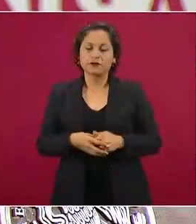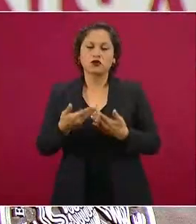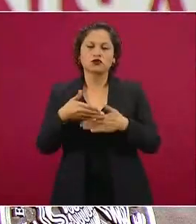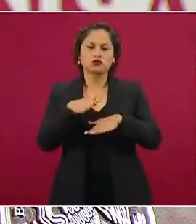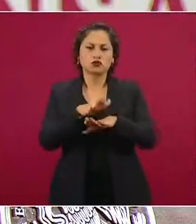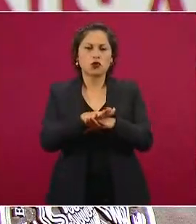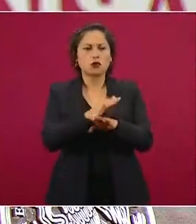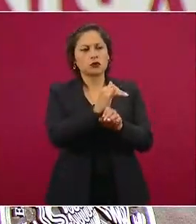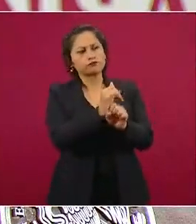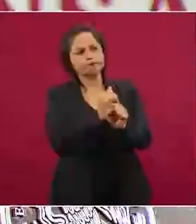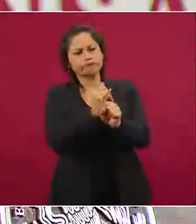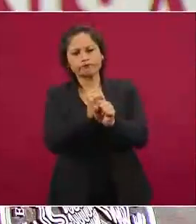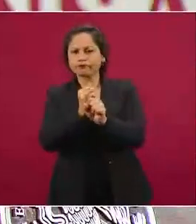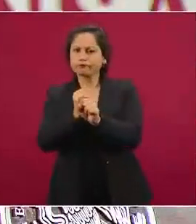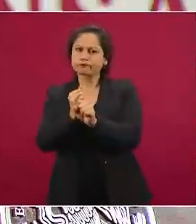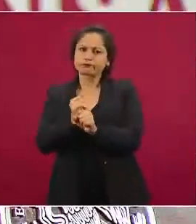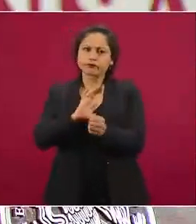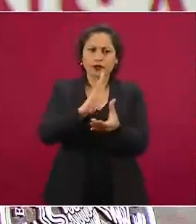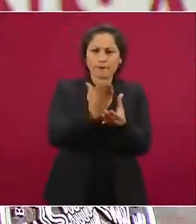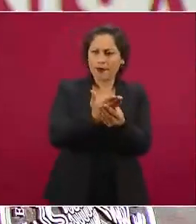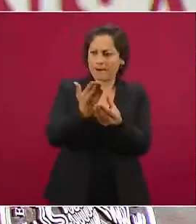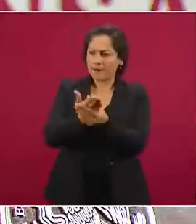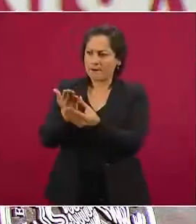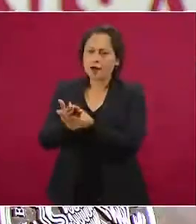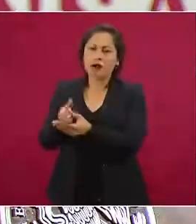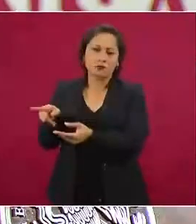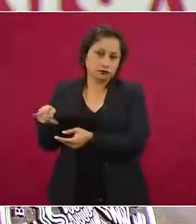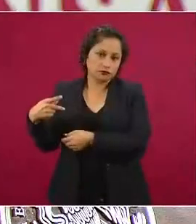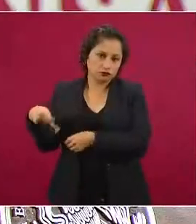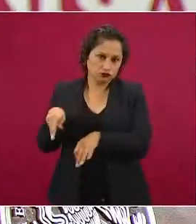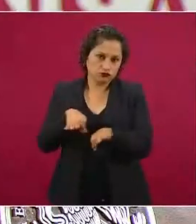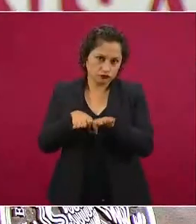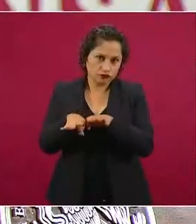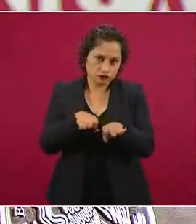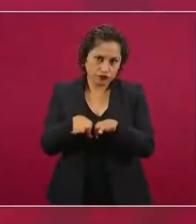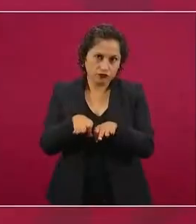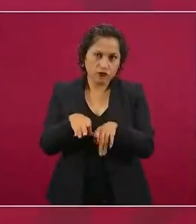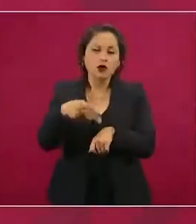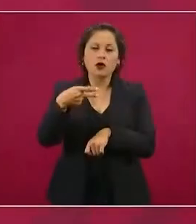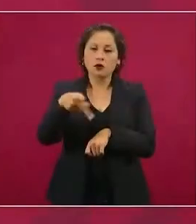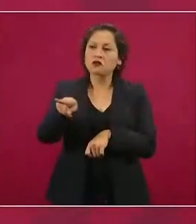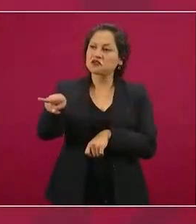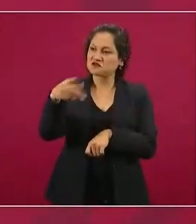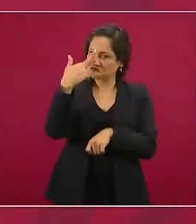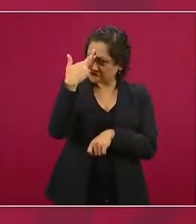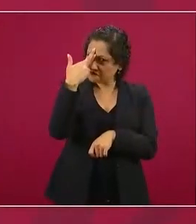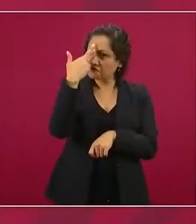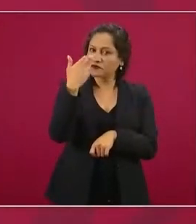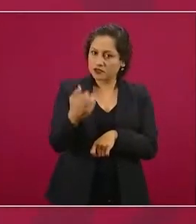investigaciones, en integrar el expediente, pero sí es algo que se le debe de dar